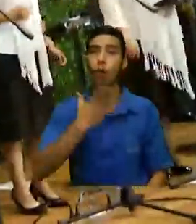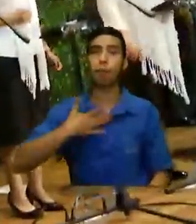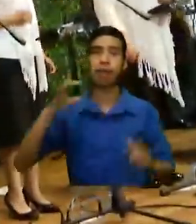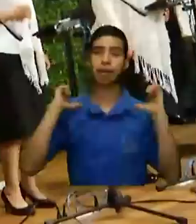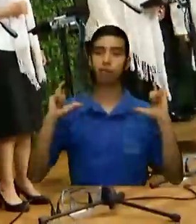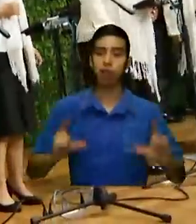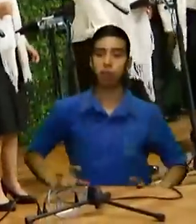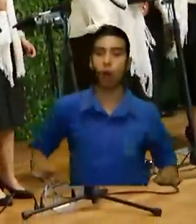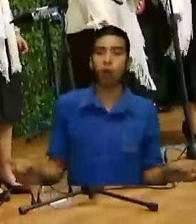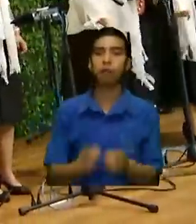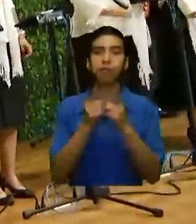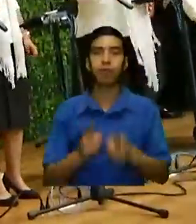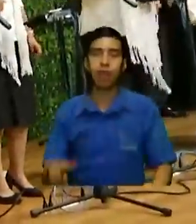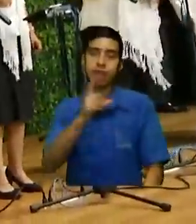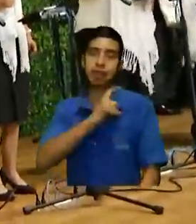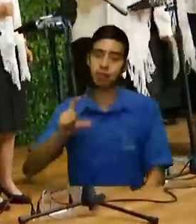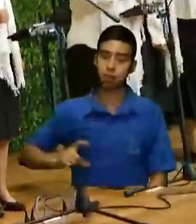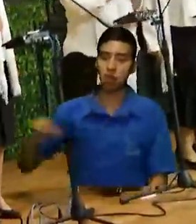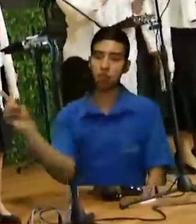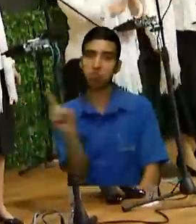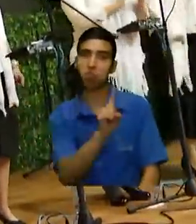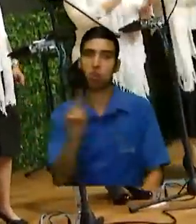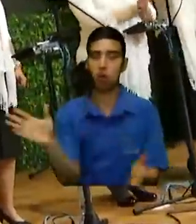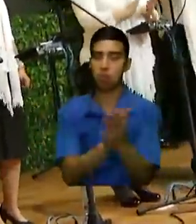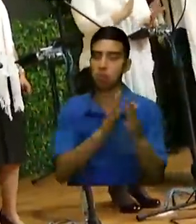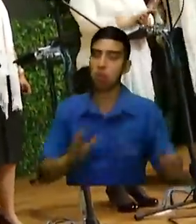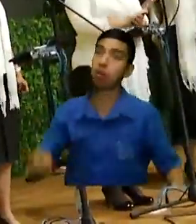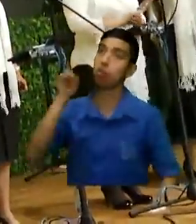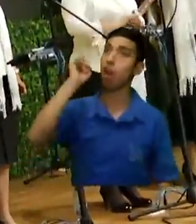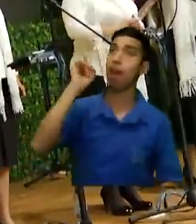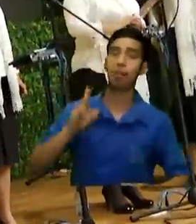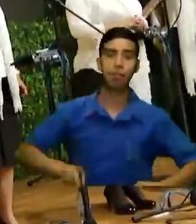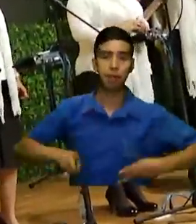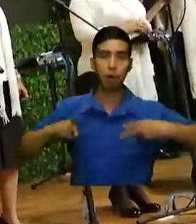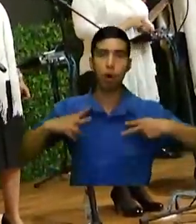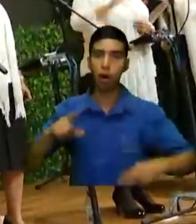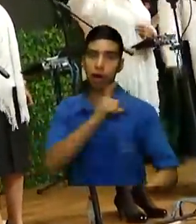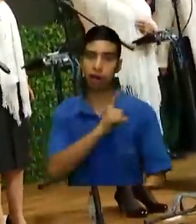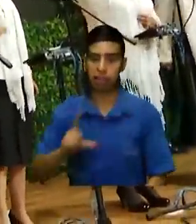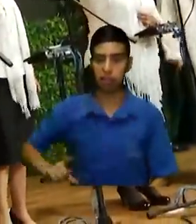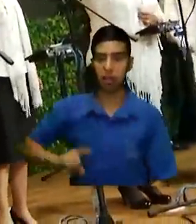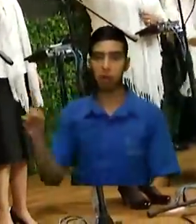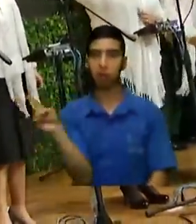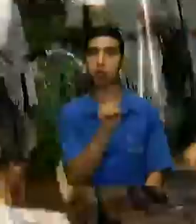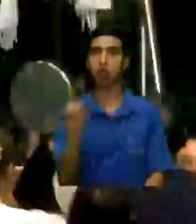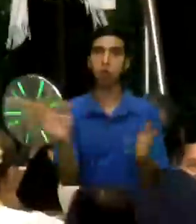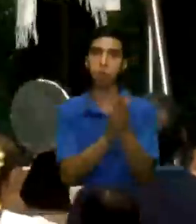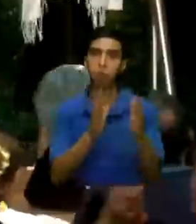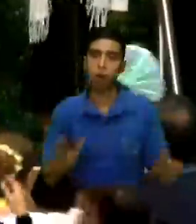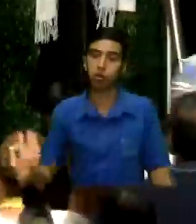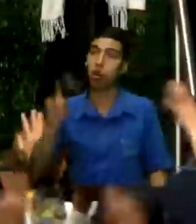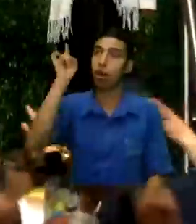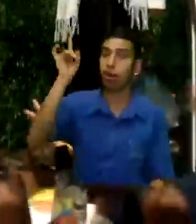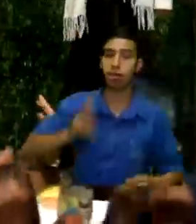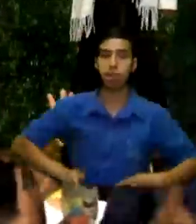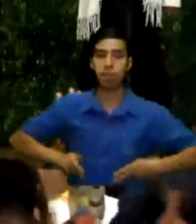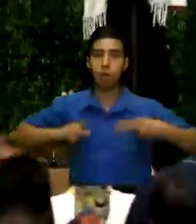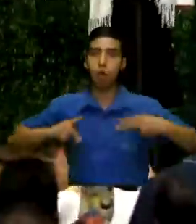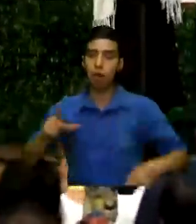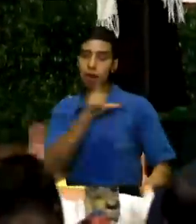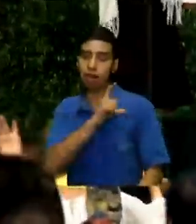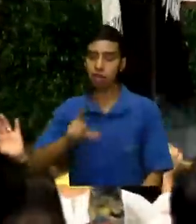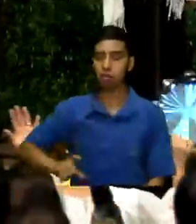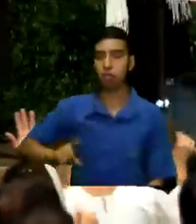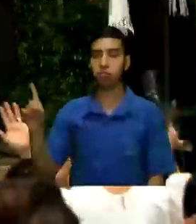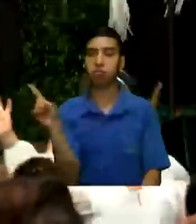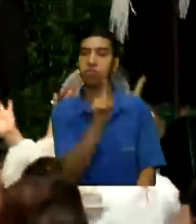mi ser. Y Cristo no está muerto. Y Cristo no está muerto.